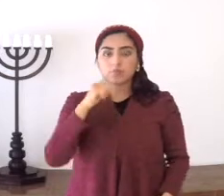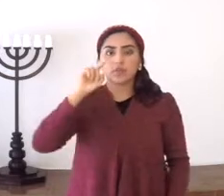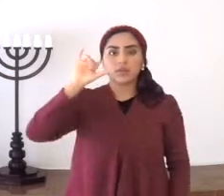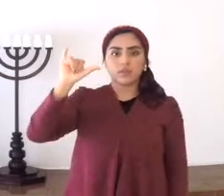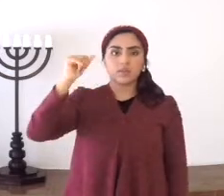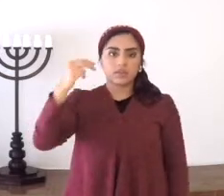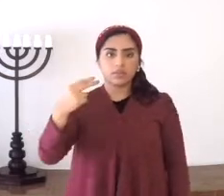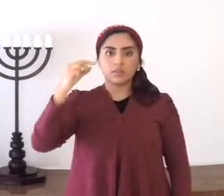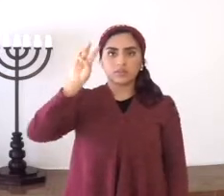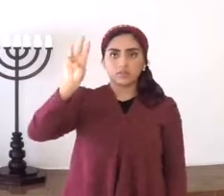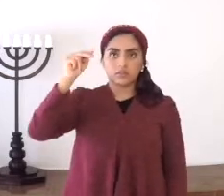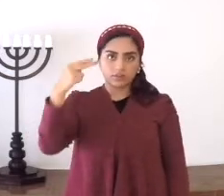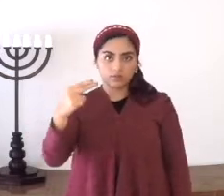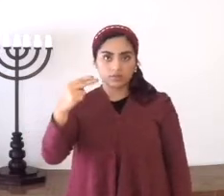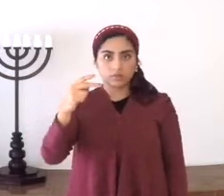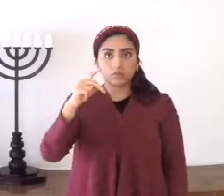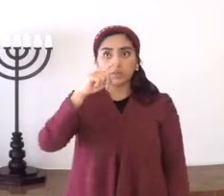subráyalo,